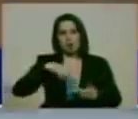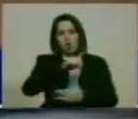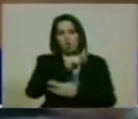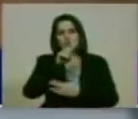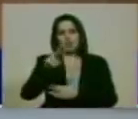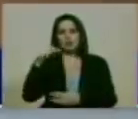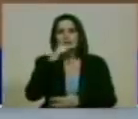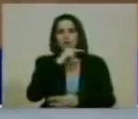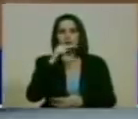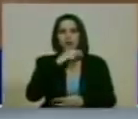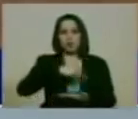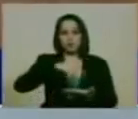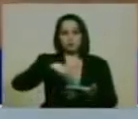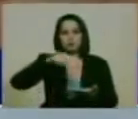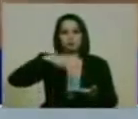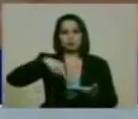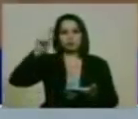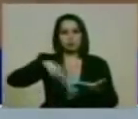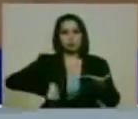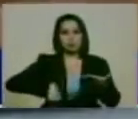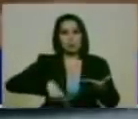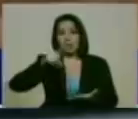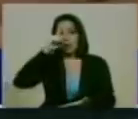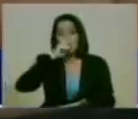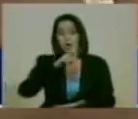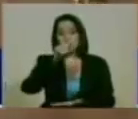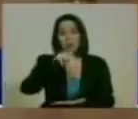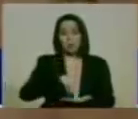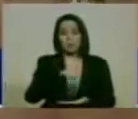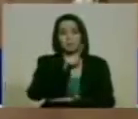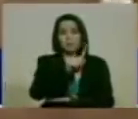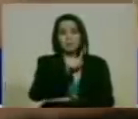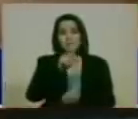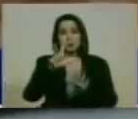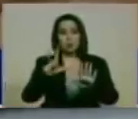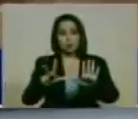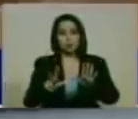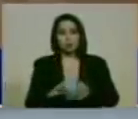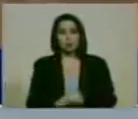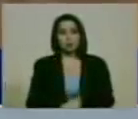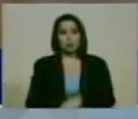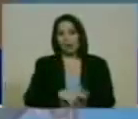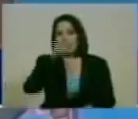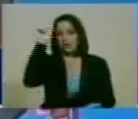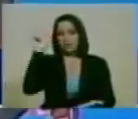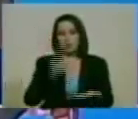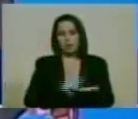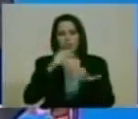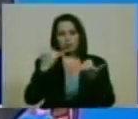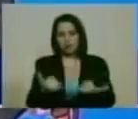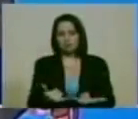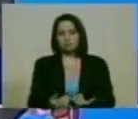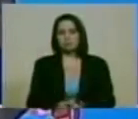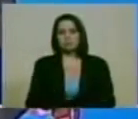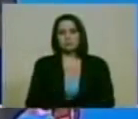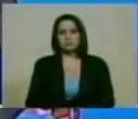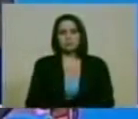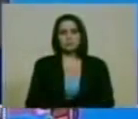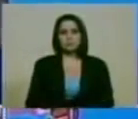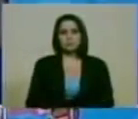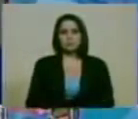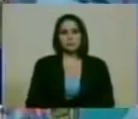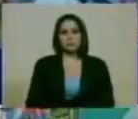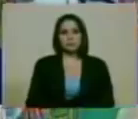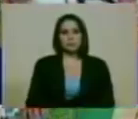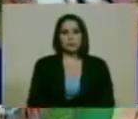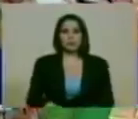octubre del año 2018, aprobado, y se